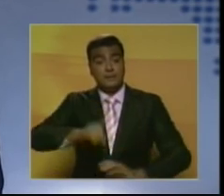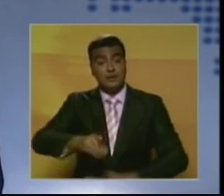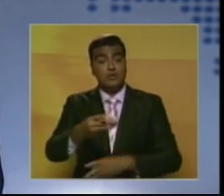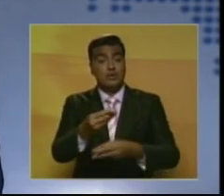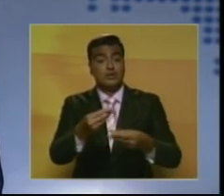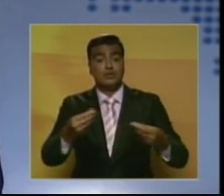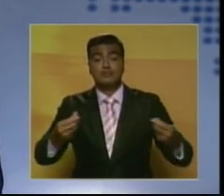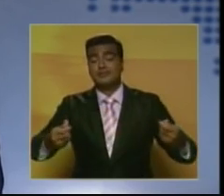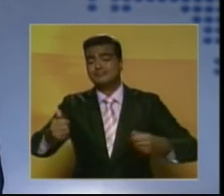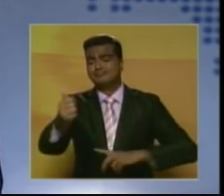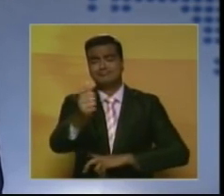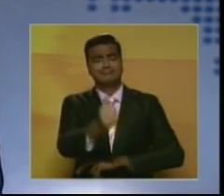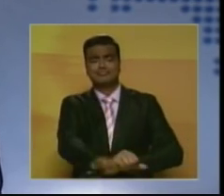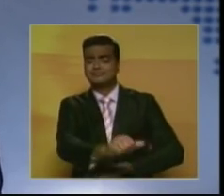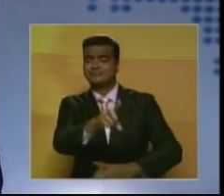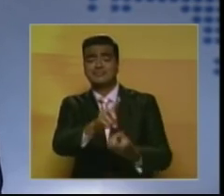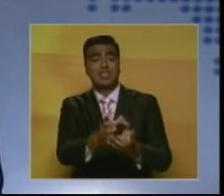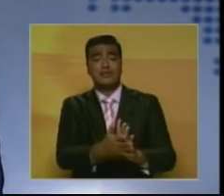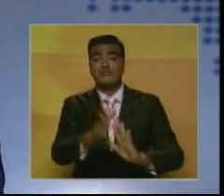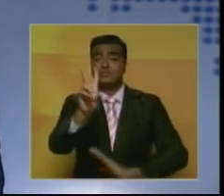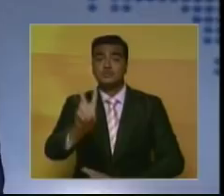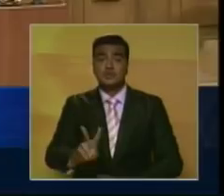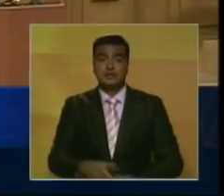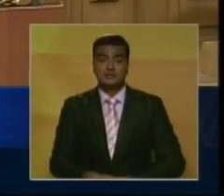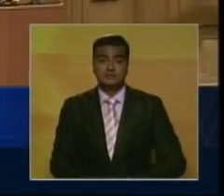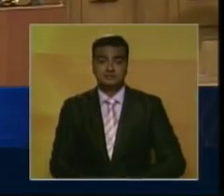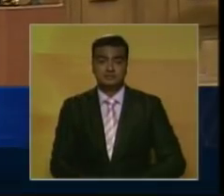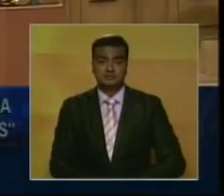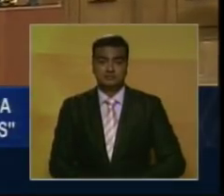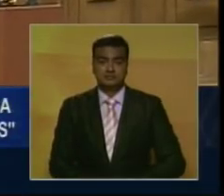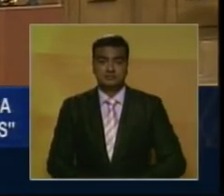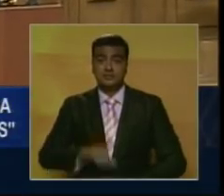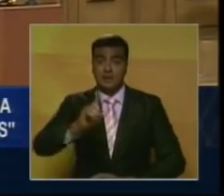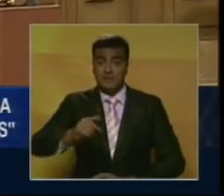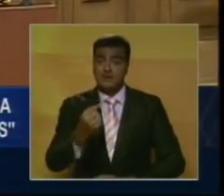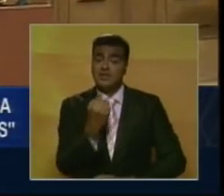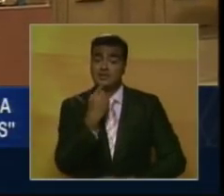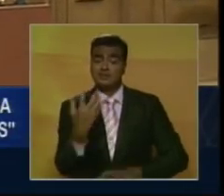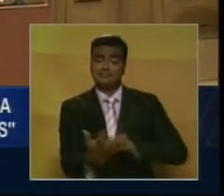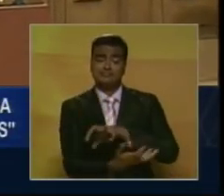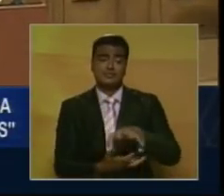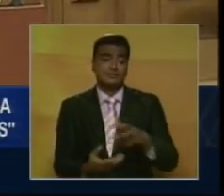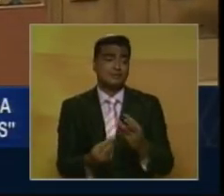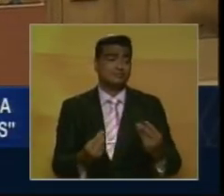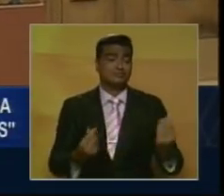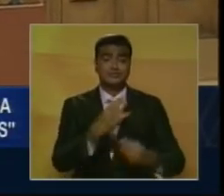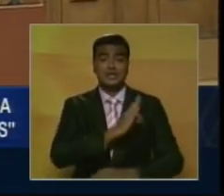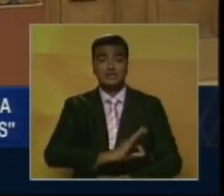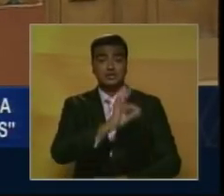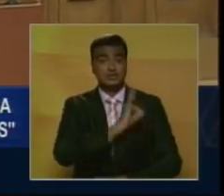economía ruinosa que está acabando con Venezuela. Ramos Alup precisó que la crisis económica